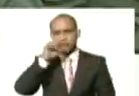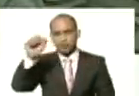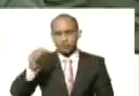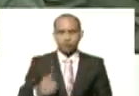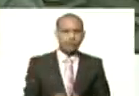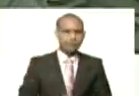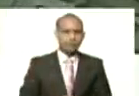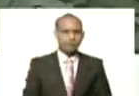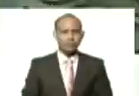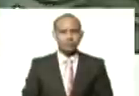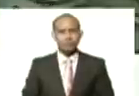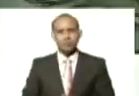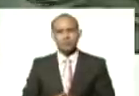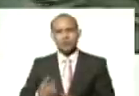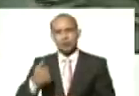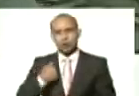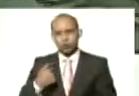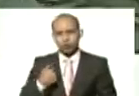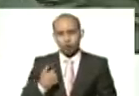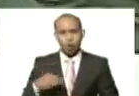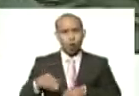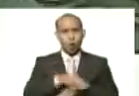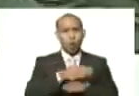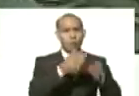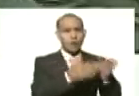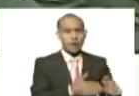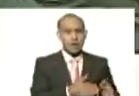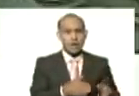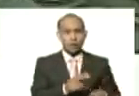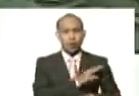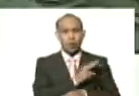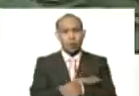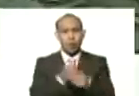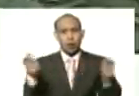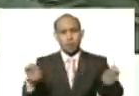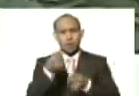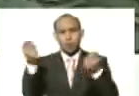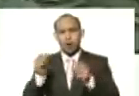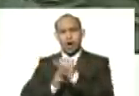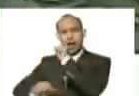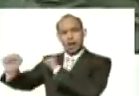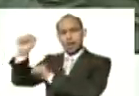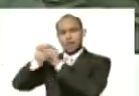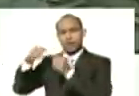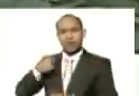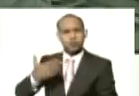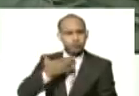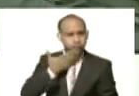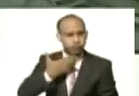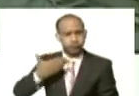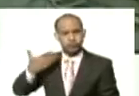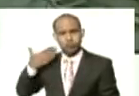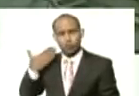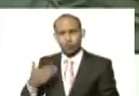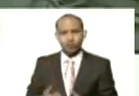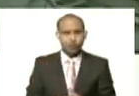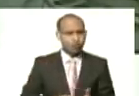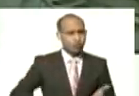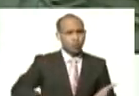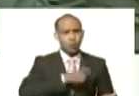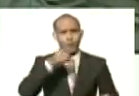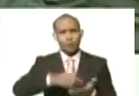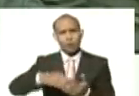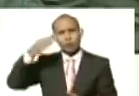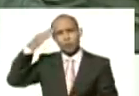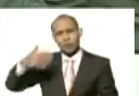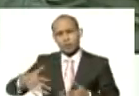en jefe, yo como ministro del Poder Popular para la Defensa estoy muy orgulloso de la Fuerza Armada, estoy muy orgulloso del papel que ha